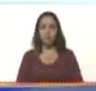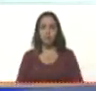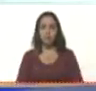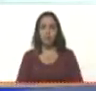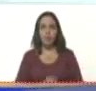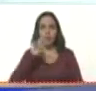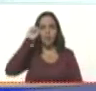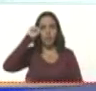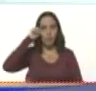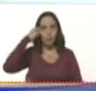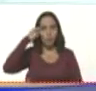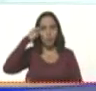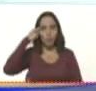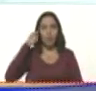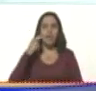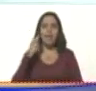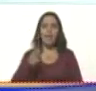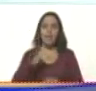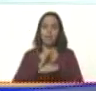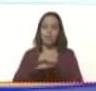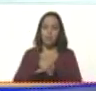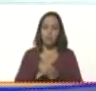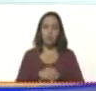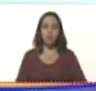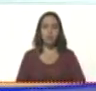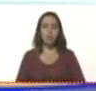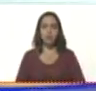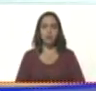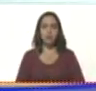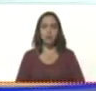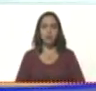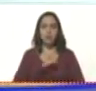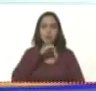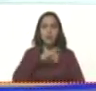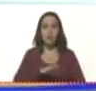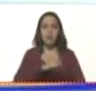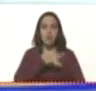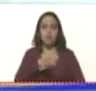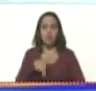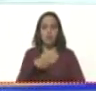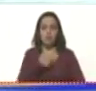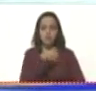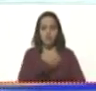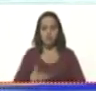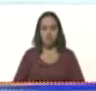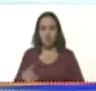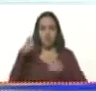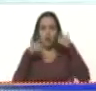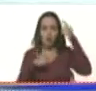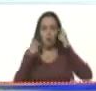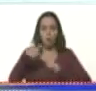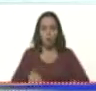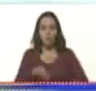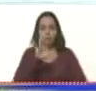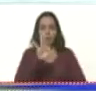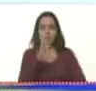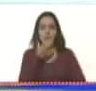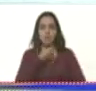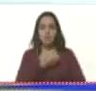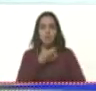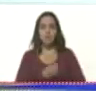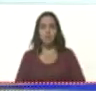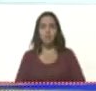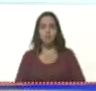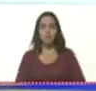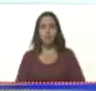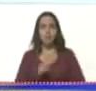Recordaba Héctor Rodríguez, el legado del comandante Chávez. Hoy es 3 de diciembre. Hoy